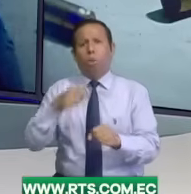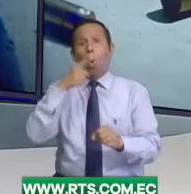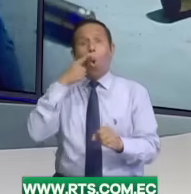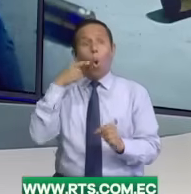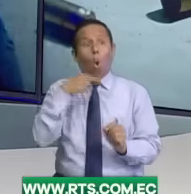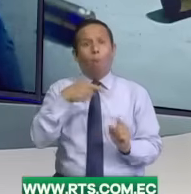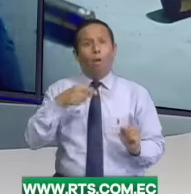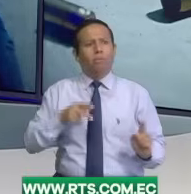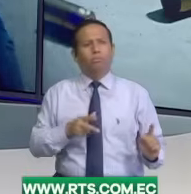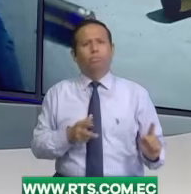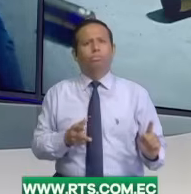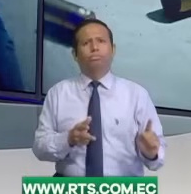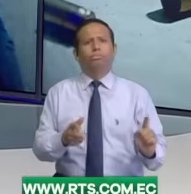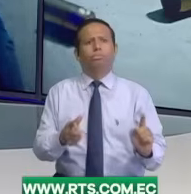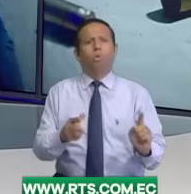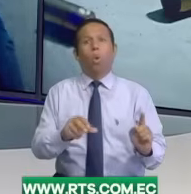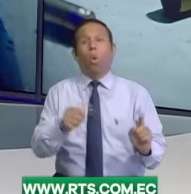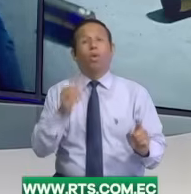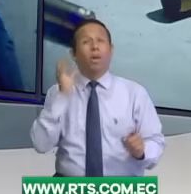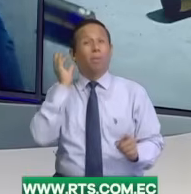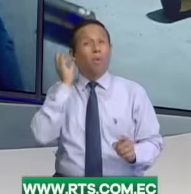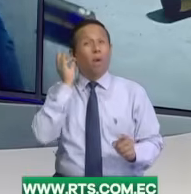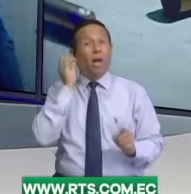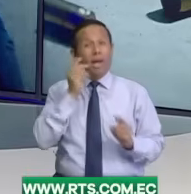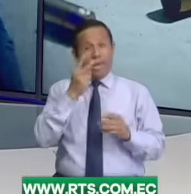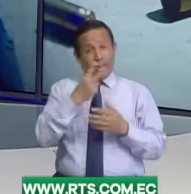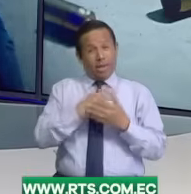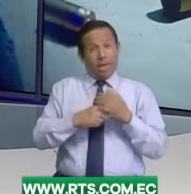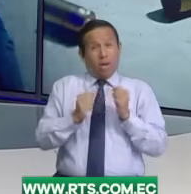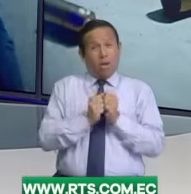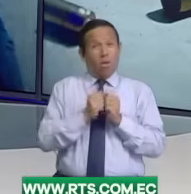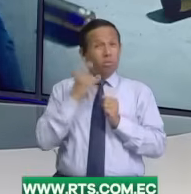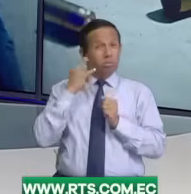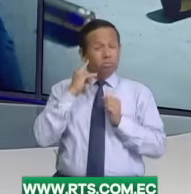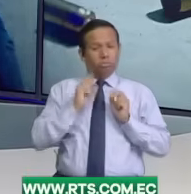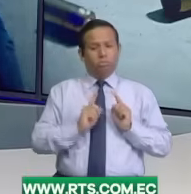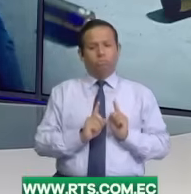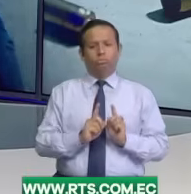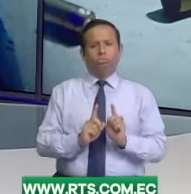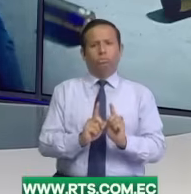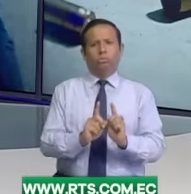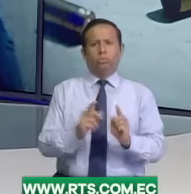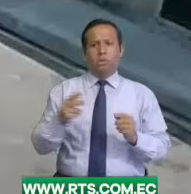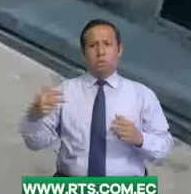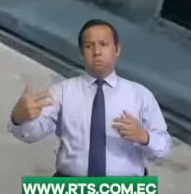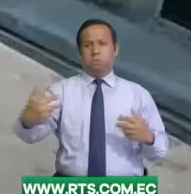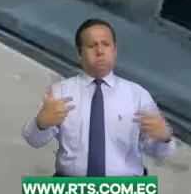hombre momentos en que una mujer y su hija caminaban por el lugar.